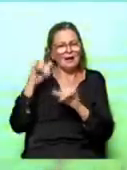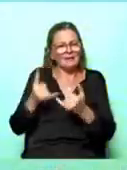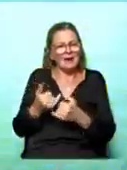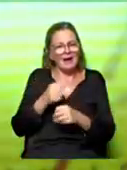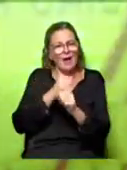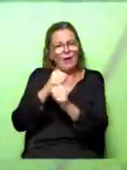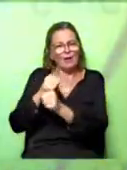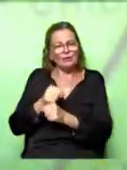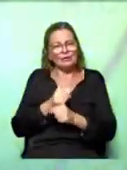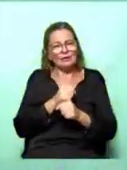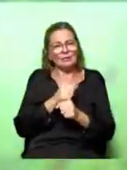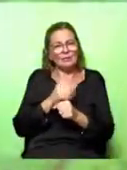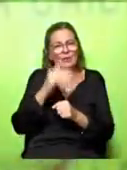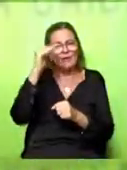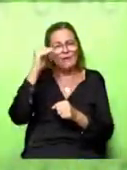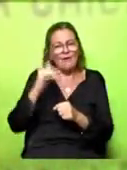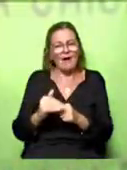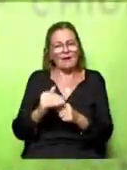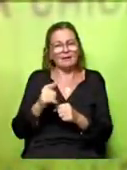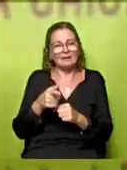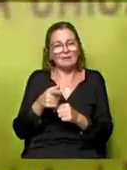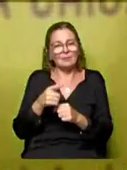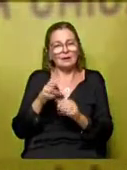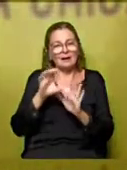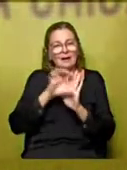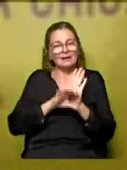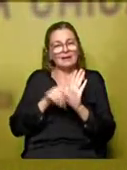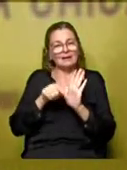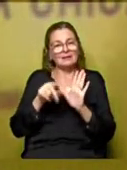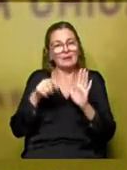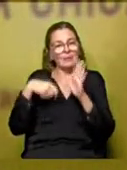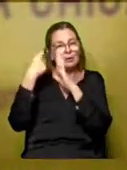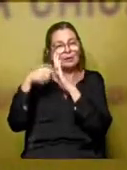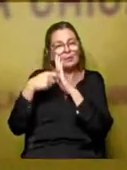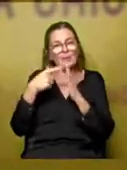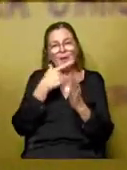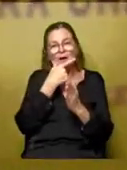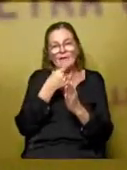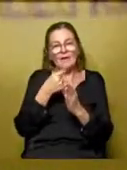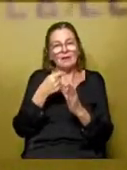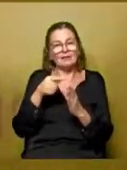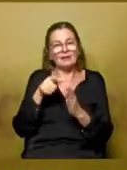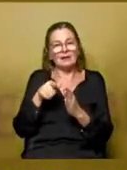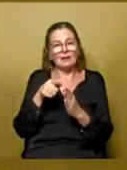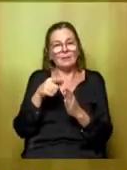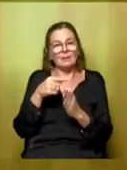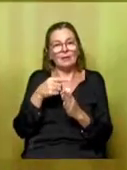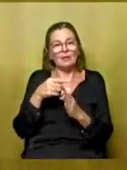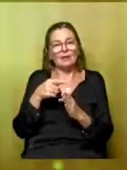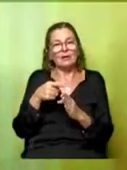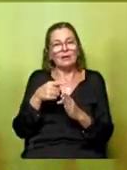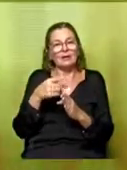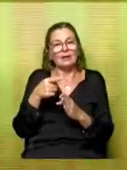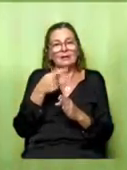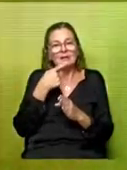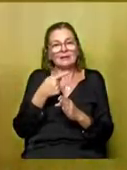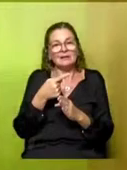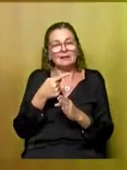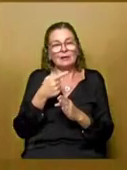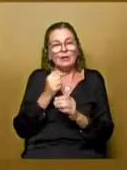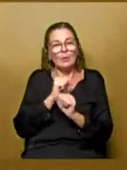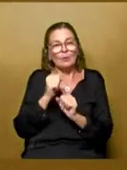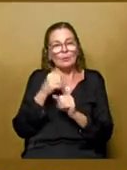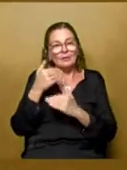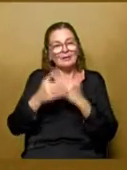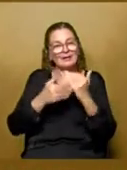muchísimos años. Entonces, tratando de bajar esto a tierra, me parece que la característica de este tema, de este programa, es que es mucho más fácil de bajar a tierra que programas como el anterior. No podemos